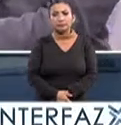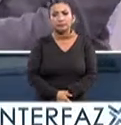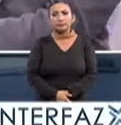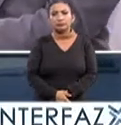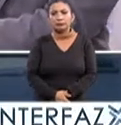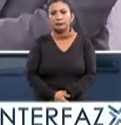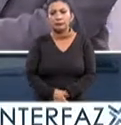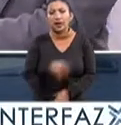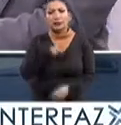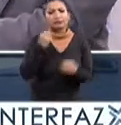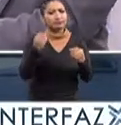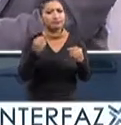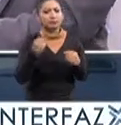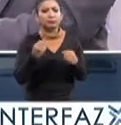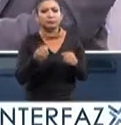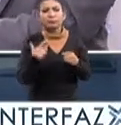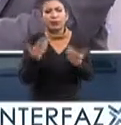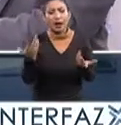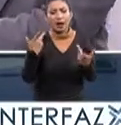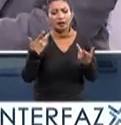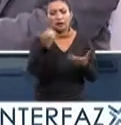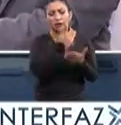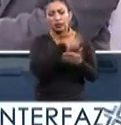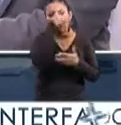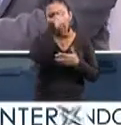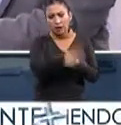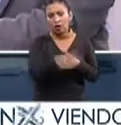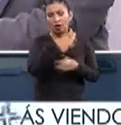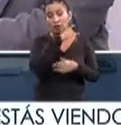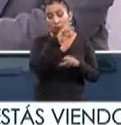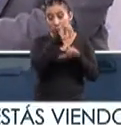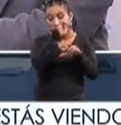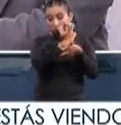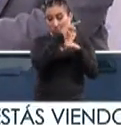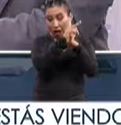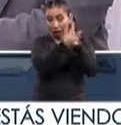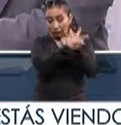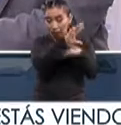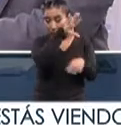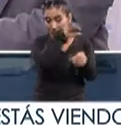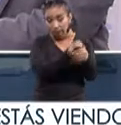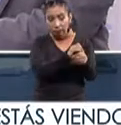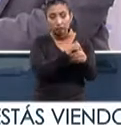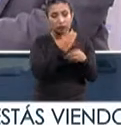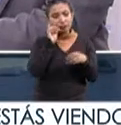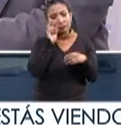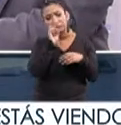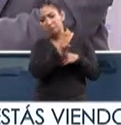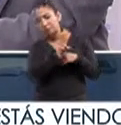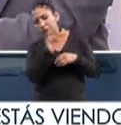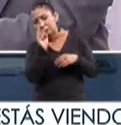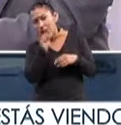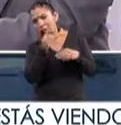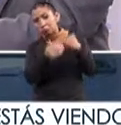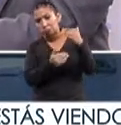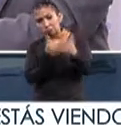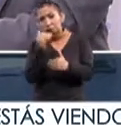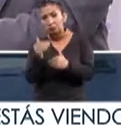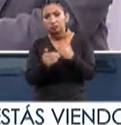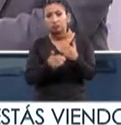hay mucho ahora. Yo creo que la Ciudad de México y quizás todo el país está viviendo un